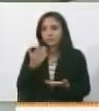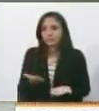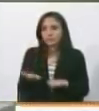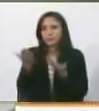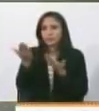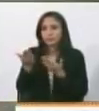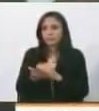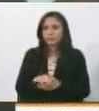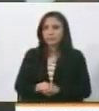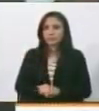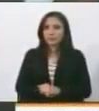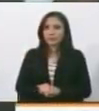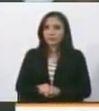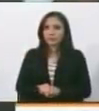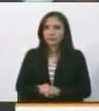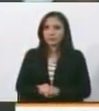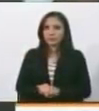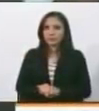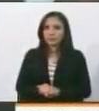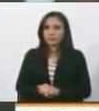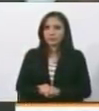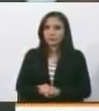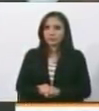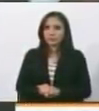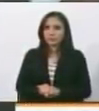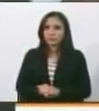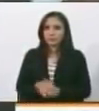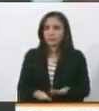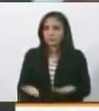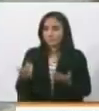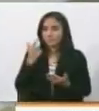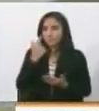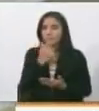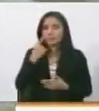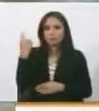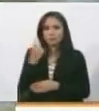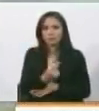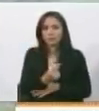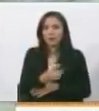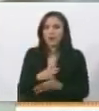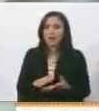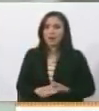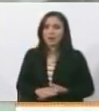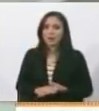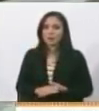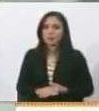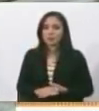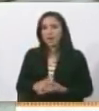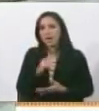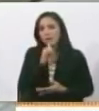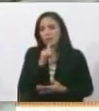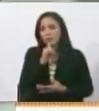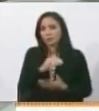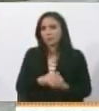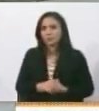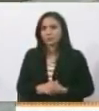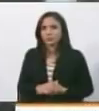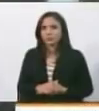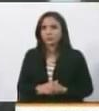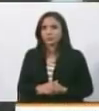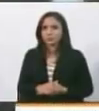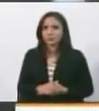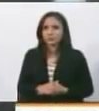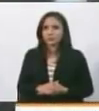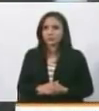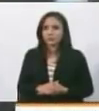de Caracas. Demandante, Diosdado Cabello. Demandado, Inversiones Watermelon. ¿Eso